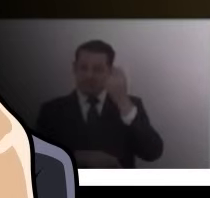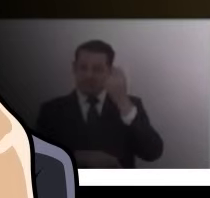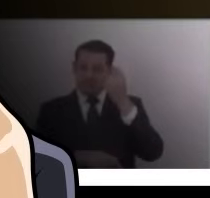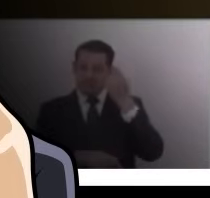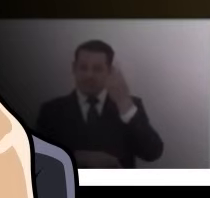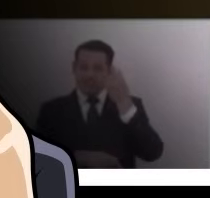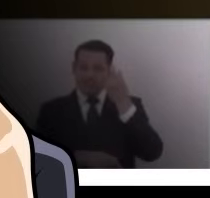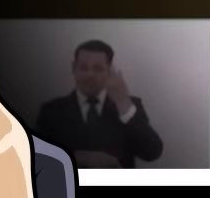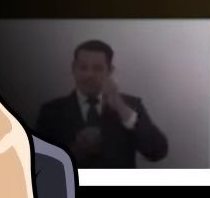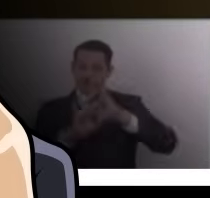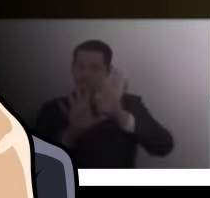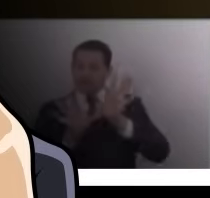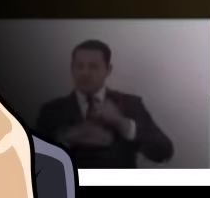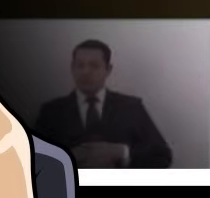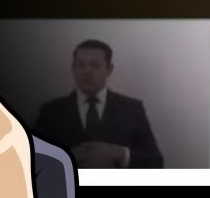de eso.